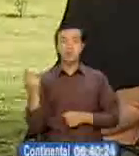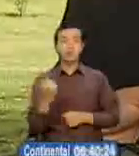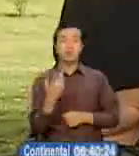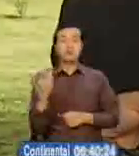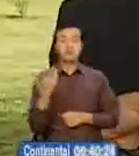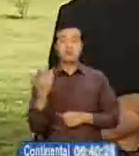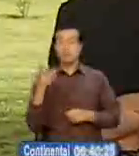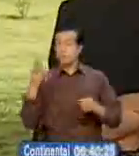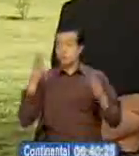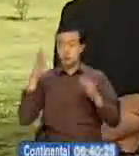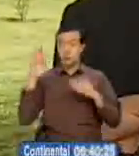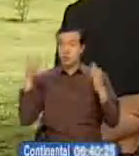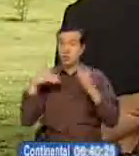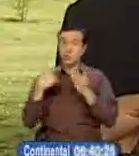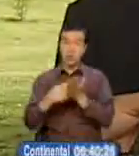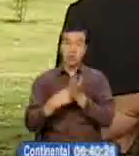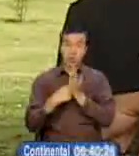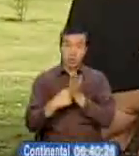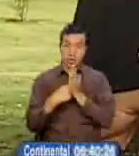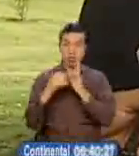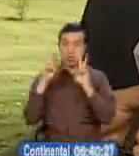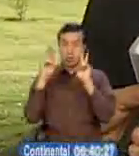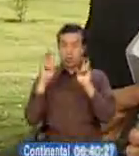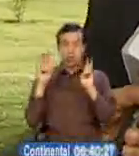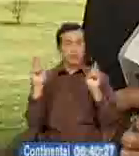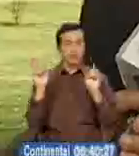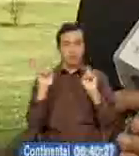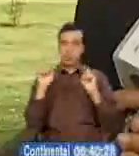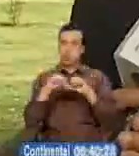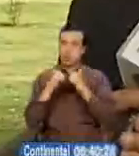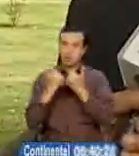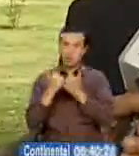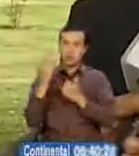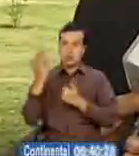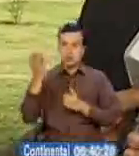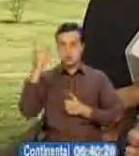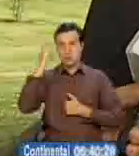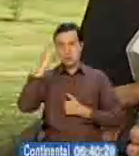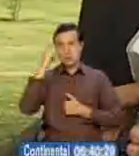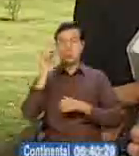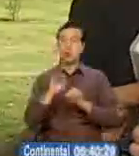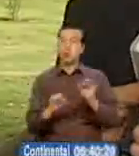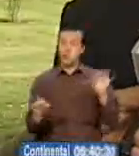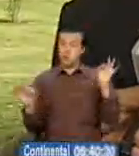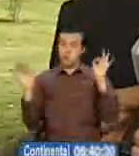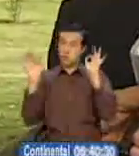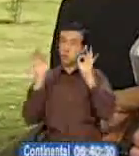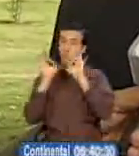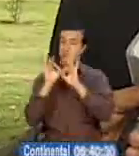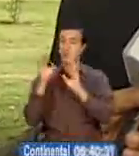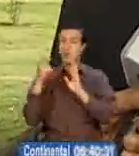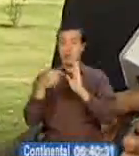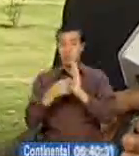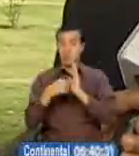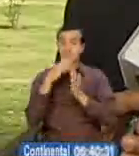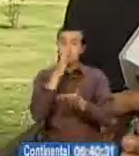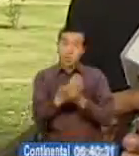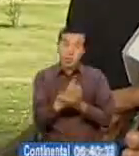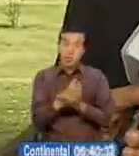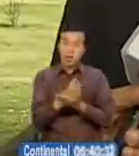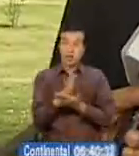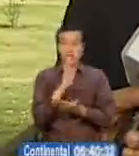a centrar todo el debate en este asunto. Si la Asamblea considera necesario que hay que sacar el impuesto por muchas